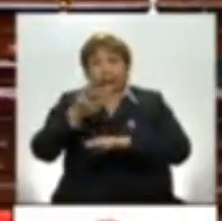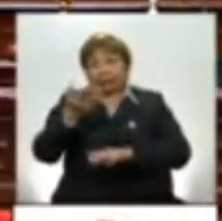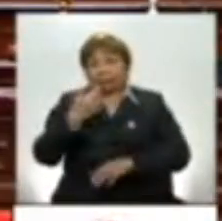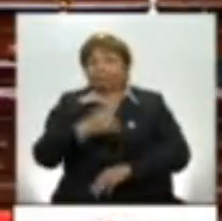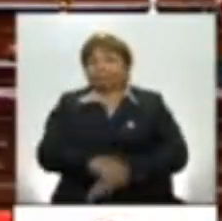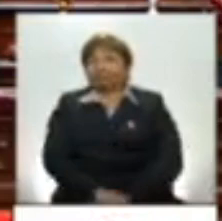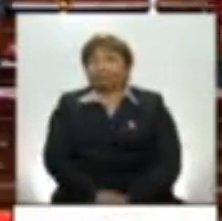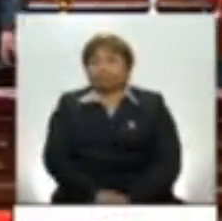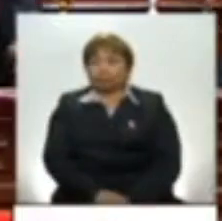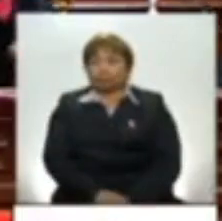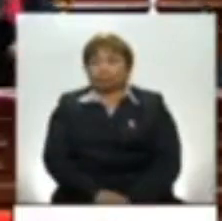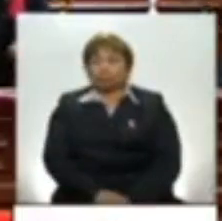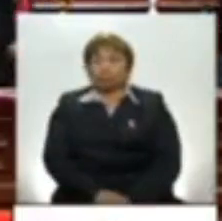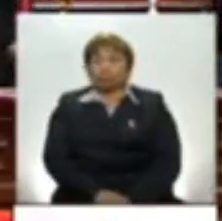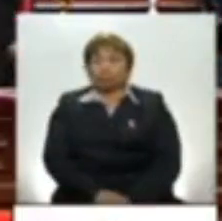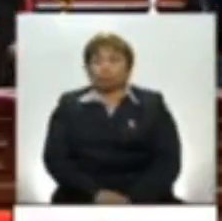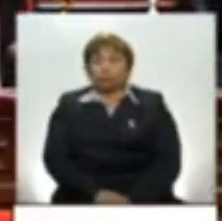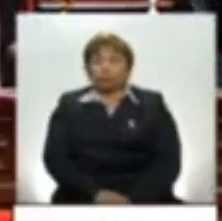demanden.